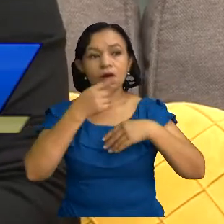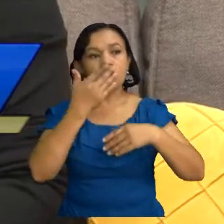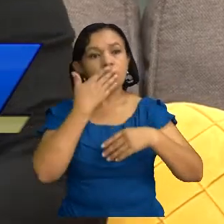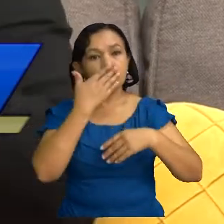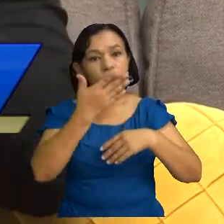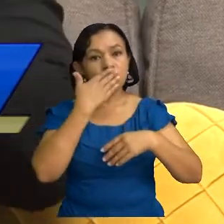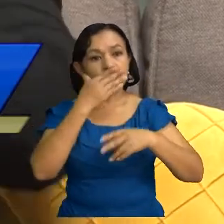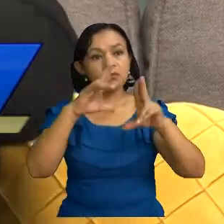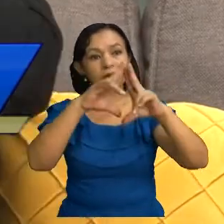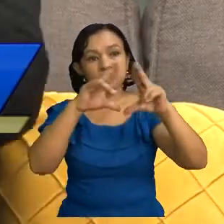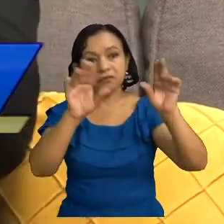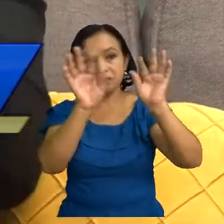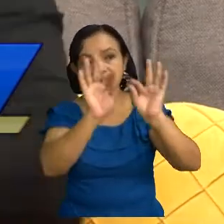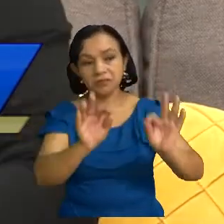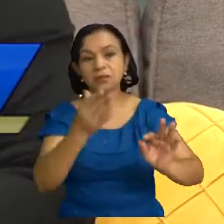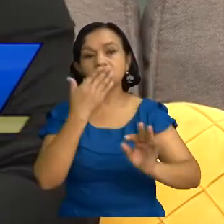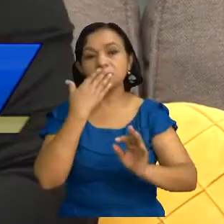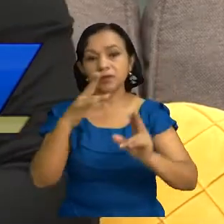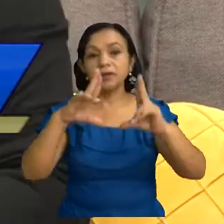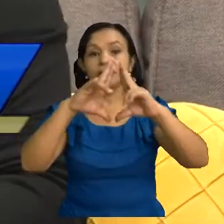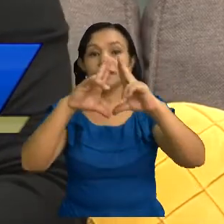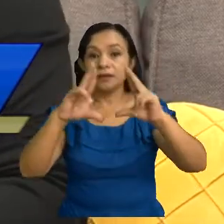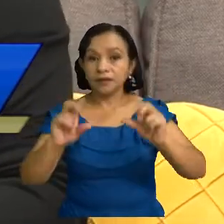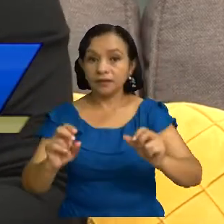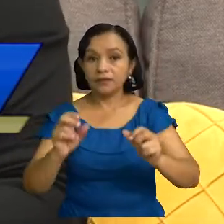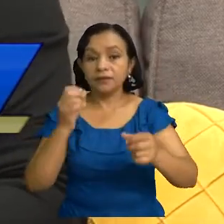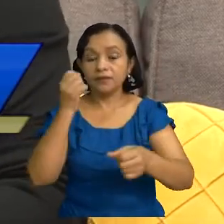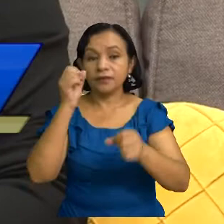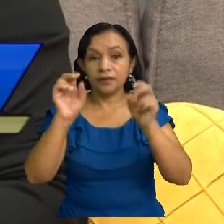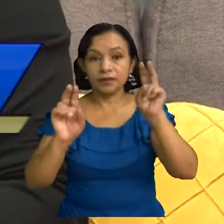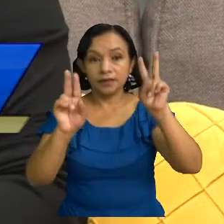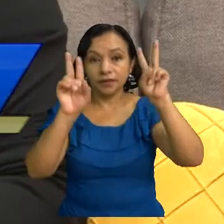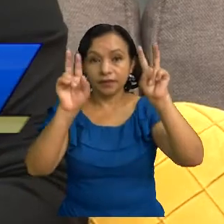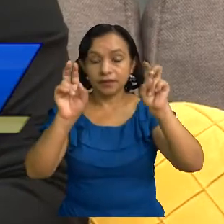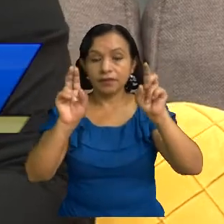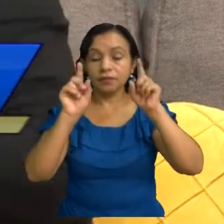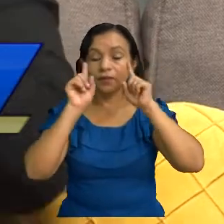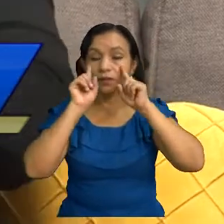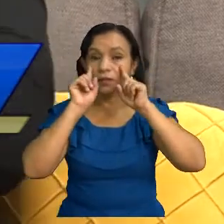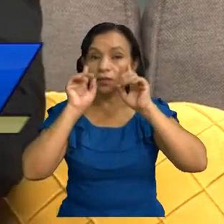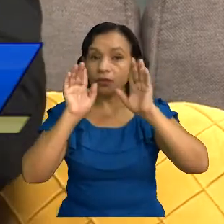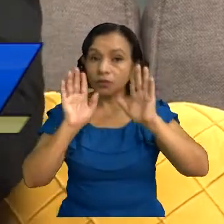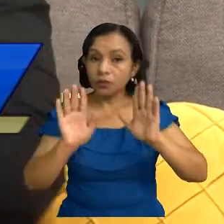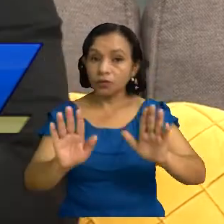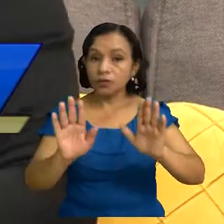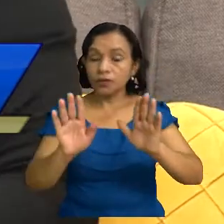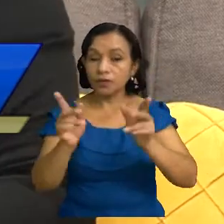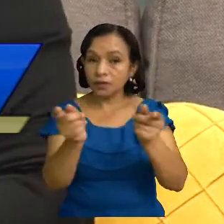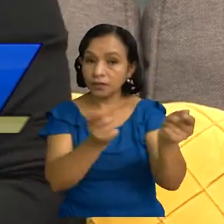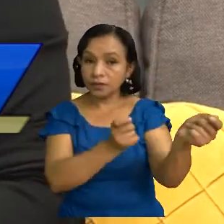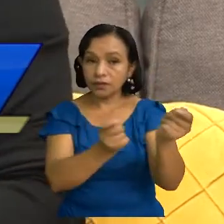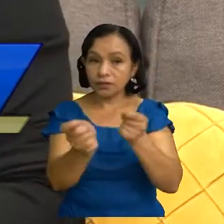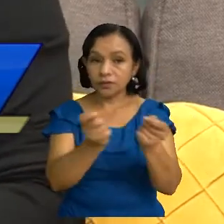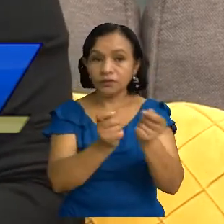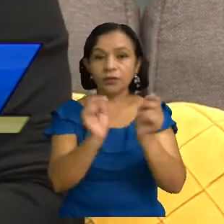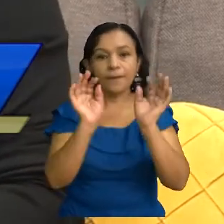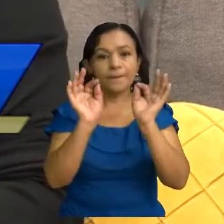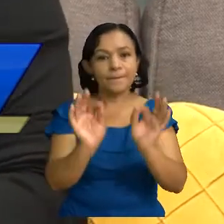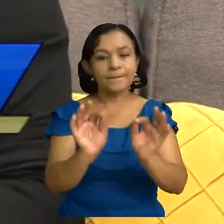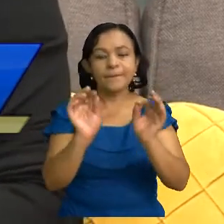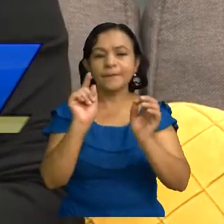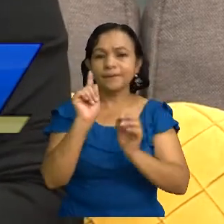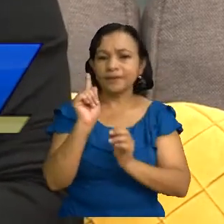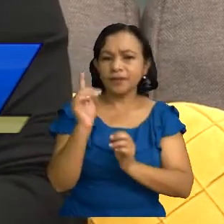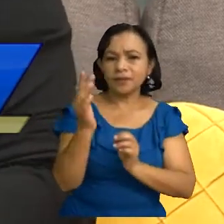estrategia que están acertadas al tema de conservación y manejo sostenible y aprovechamiento sostenible de nuestros recursos